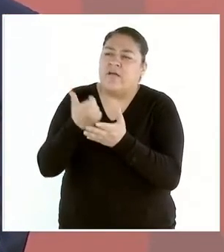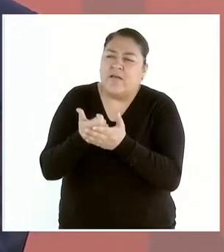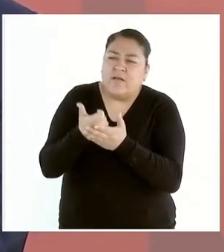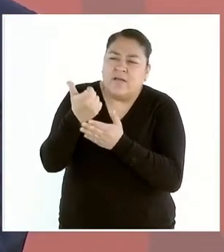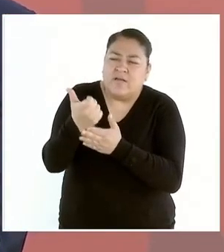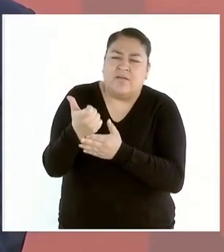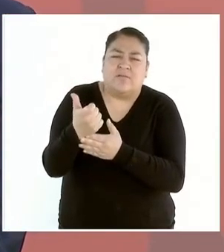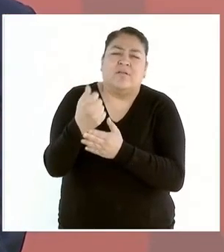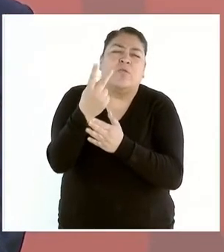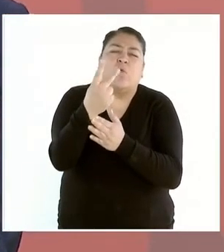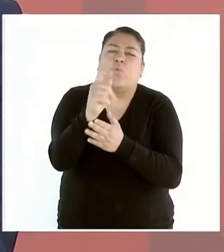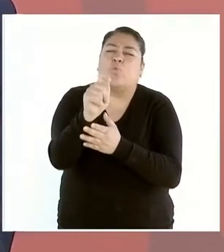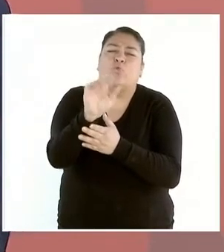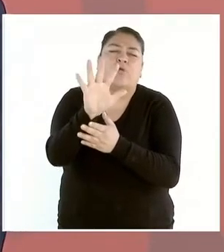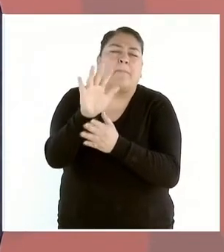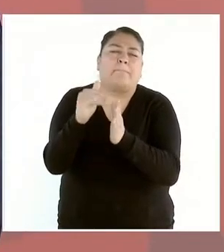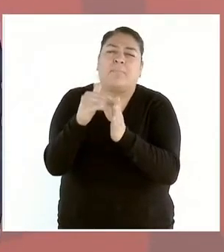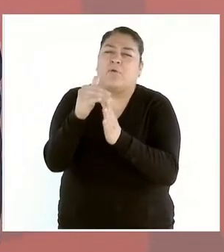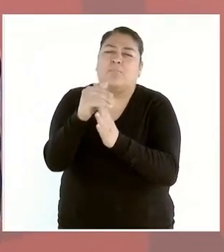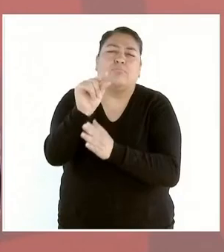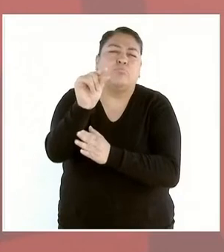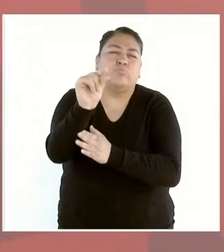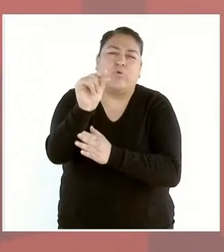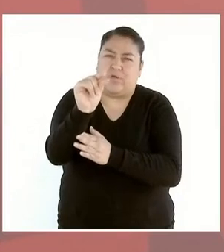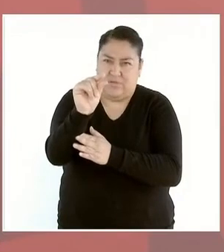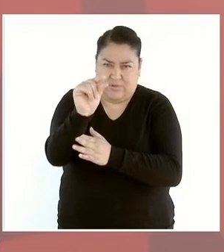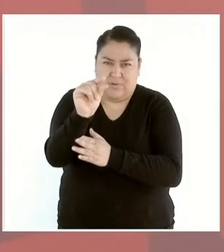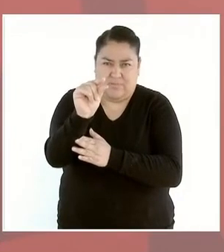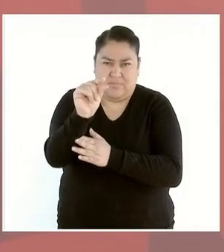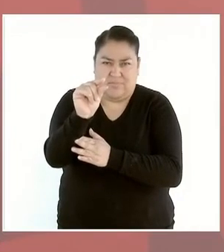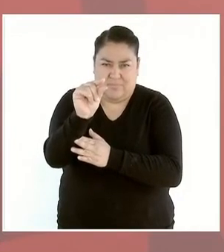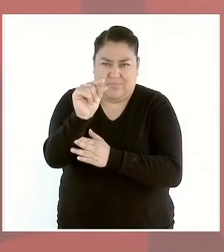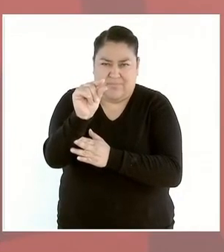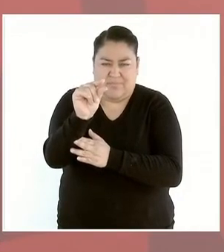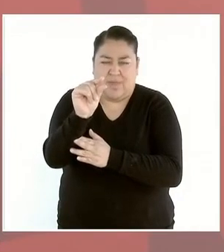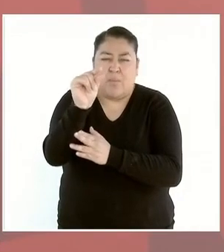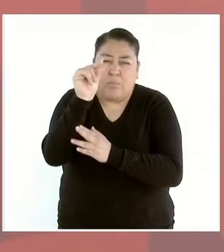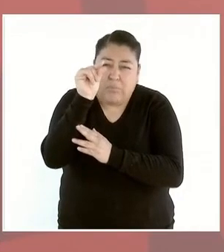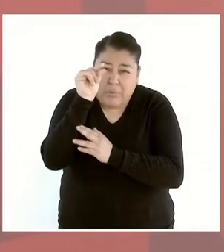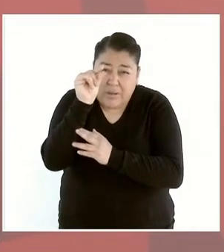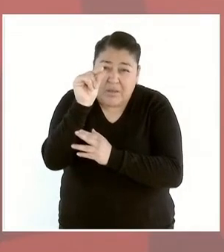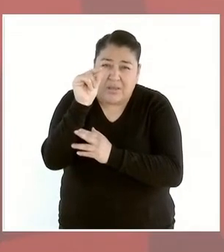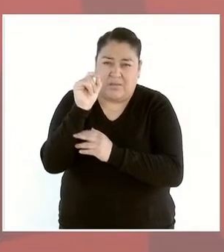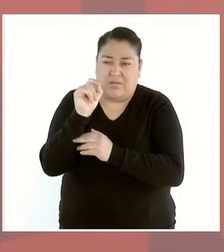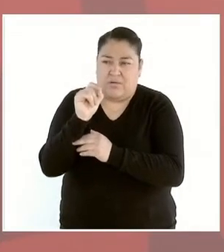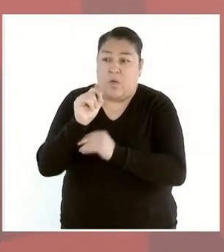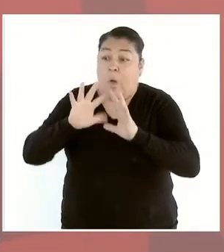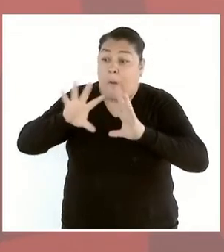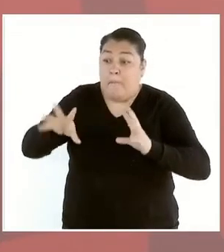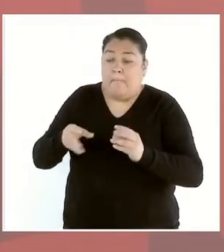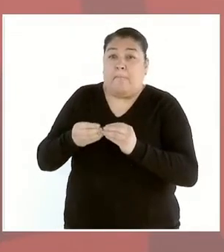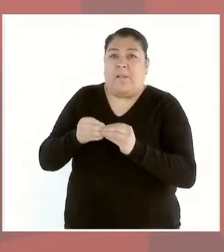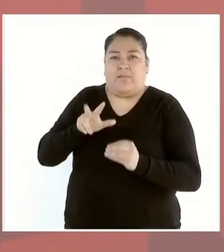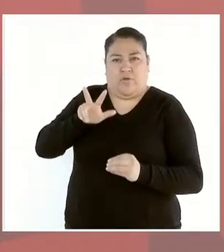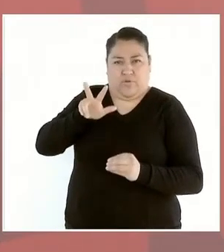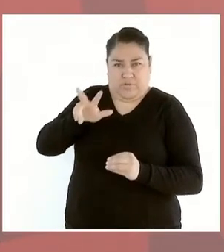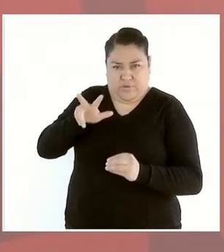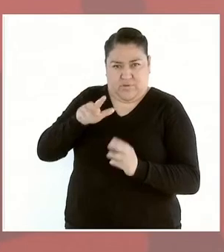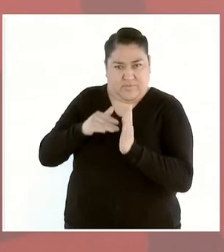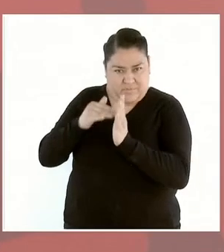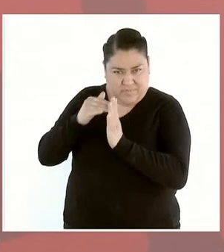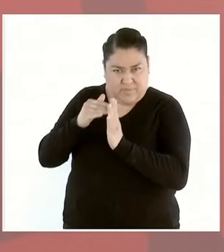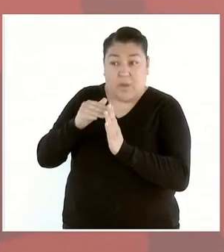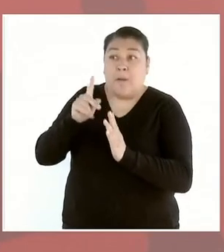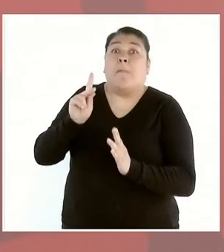2.5 millones cifra 10 veces menor que el costo de la